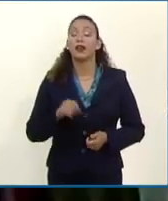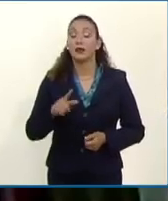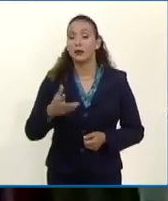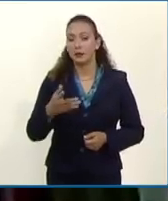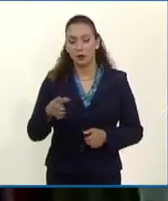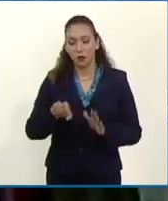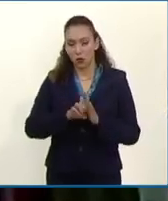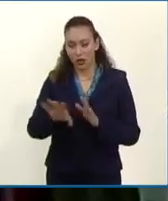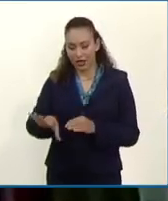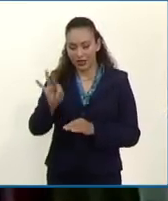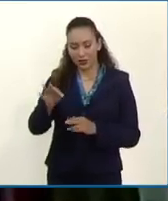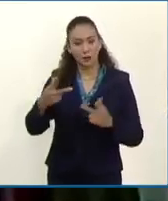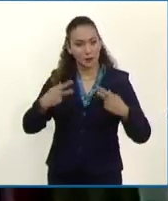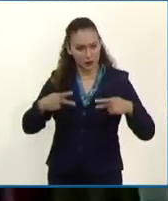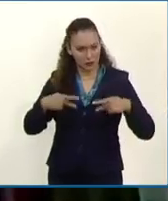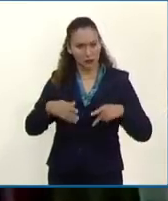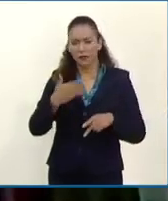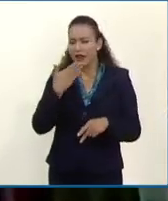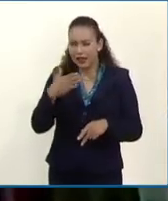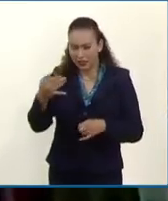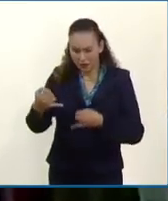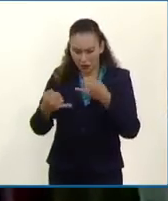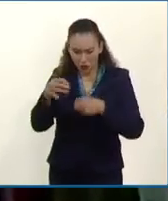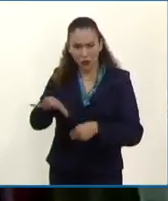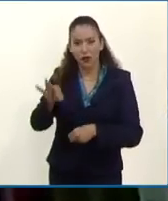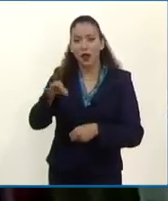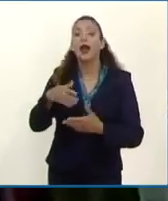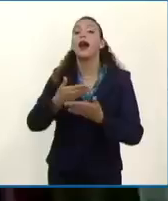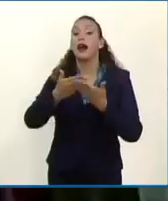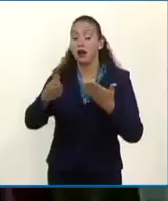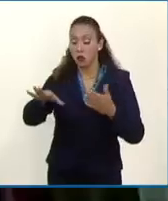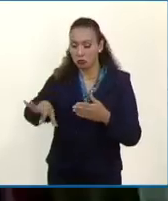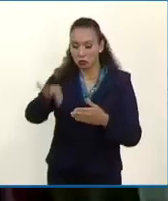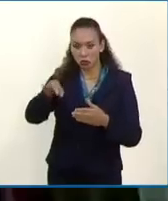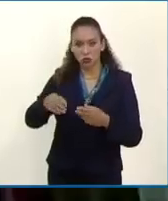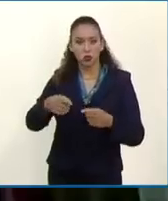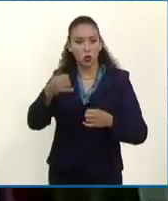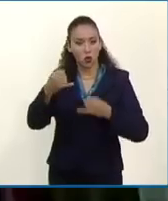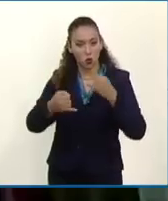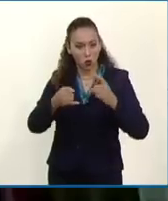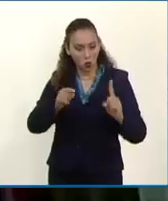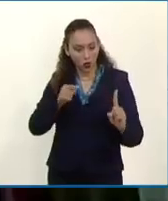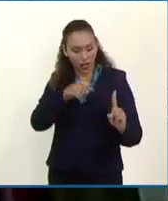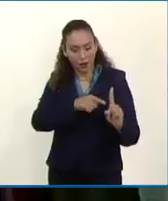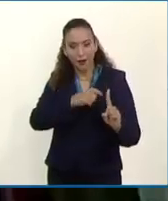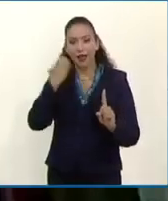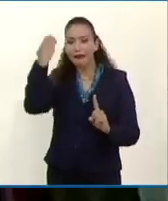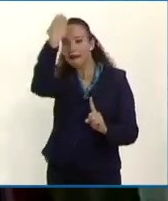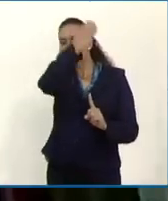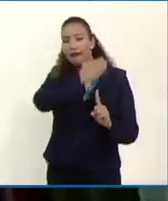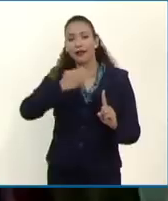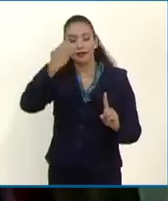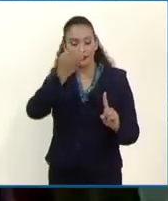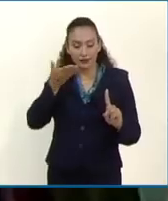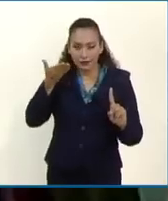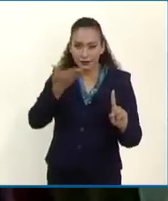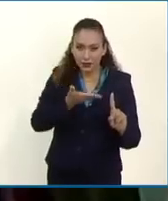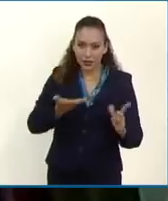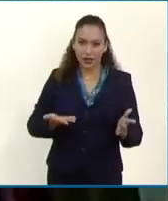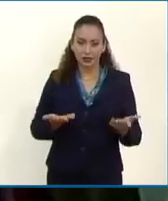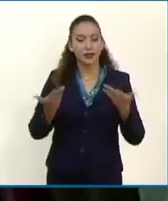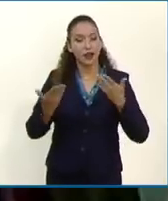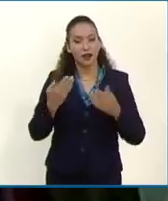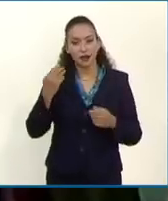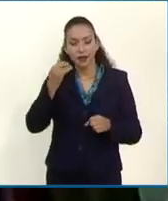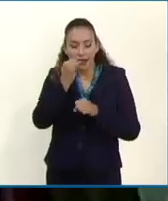exámenes rigurosos para que se pueda garantizar que tienen conocimiento, que tienen experiencia, y no tener perfiles como